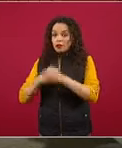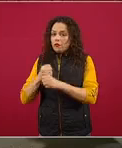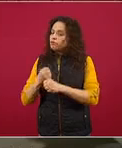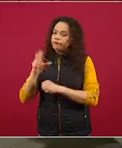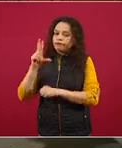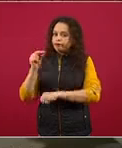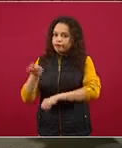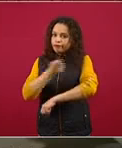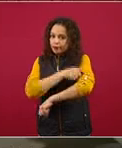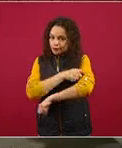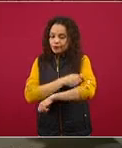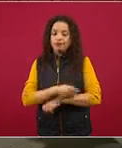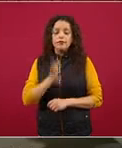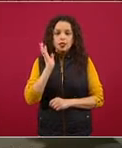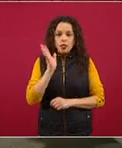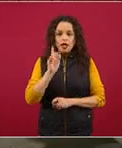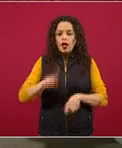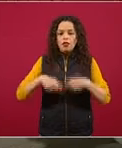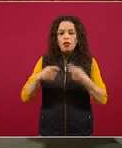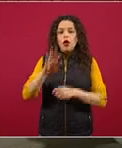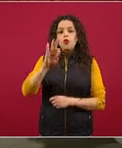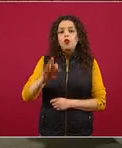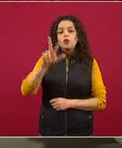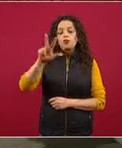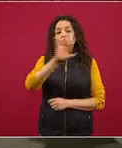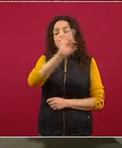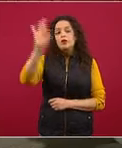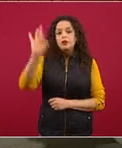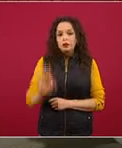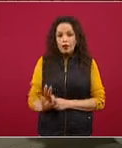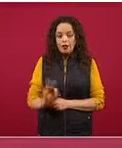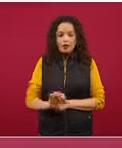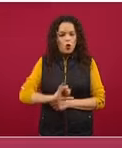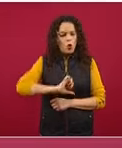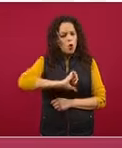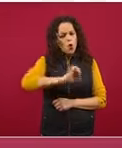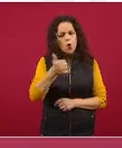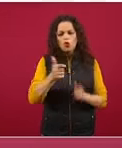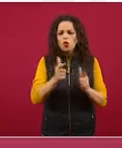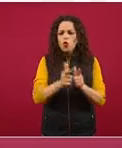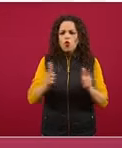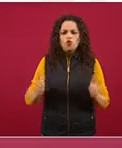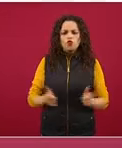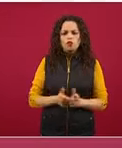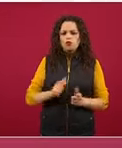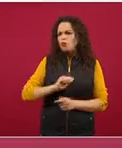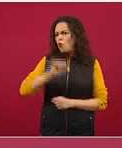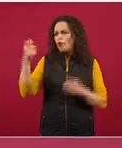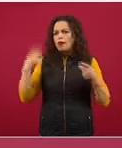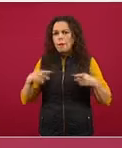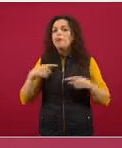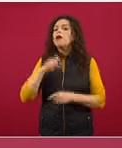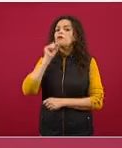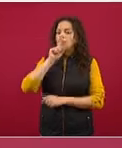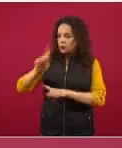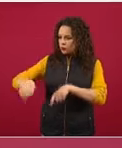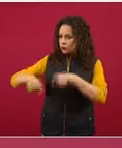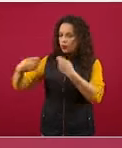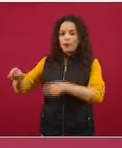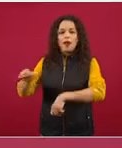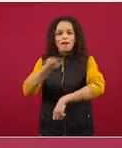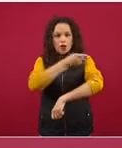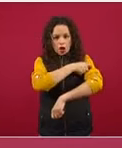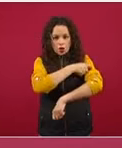avance del 48%, y de otros grupos, de otras personas que también reciben la vacuna,